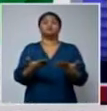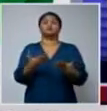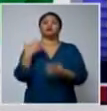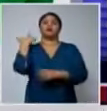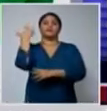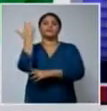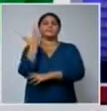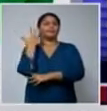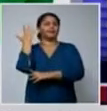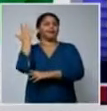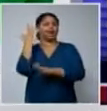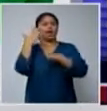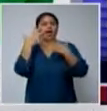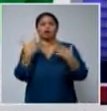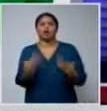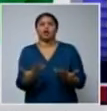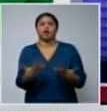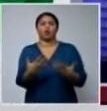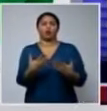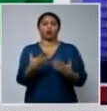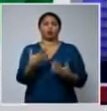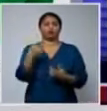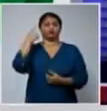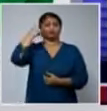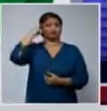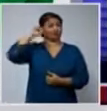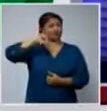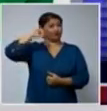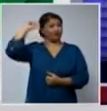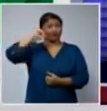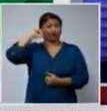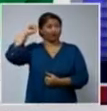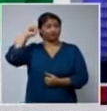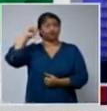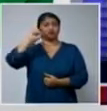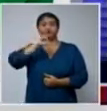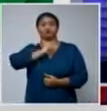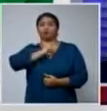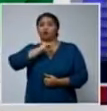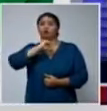cabeza, tos, nasal.